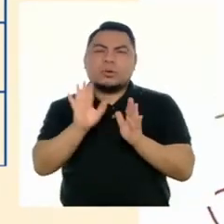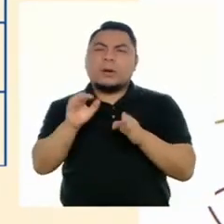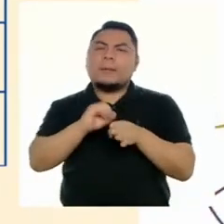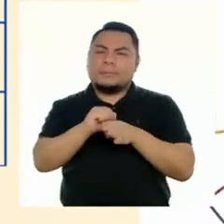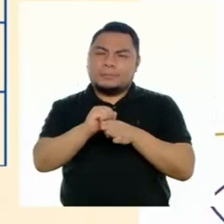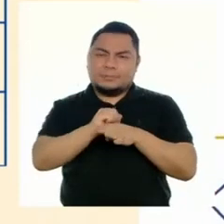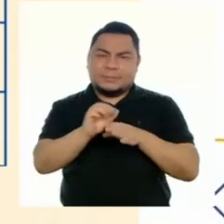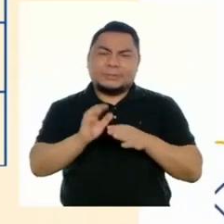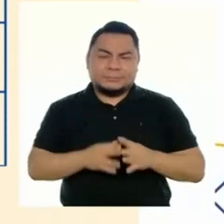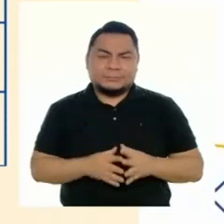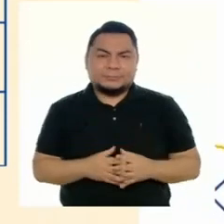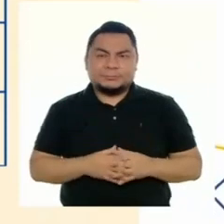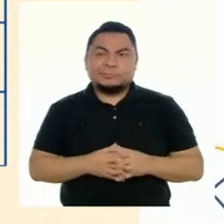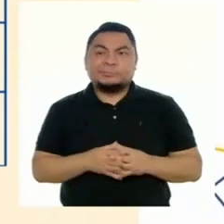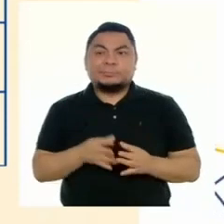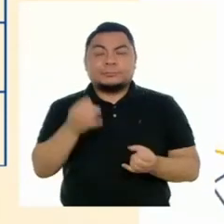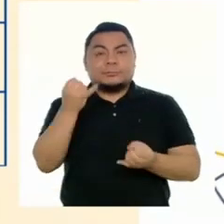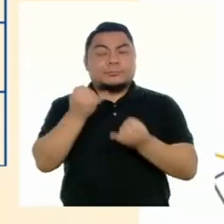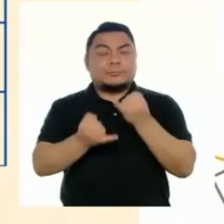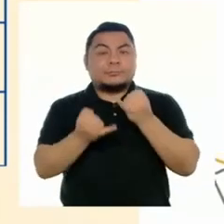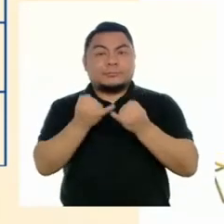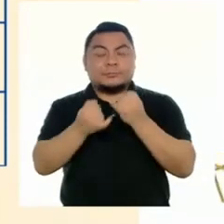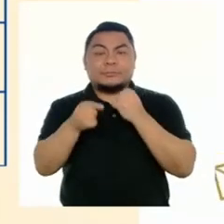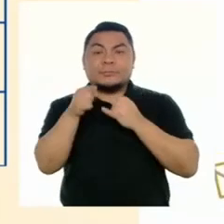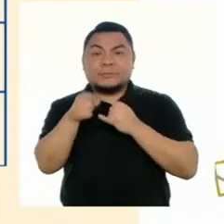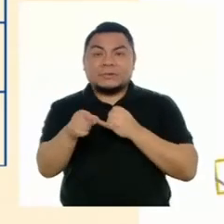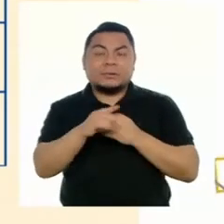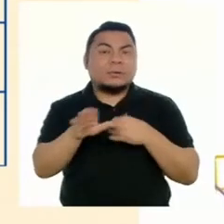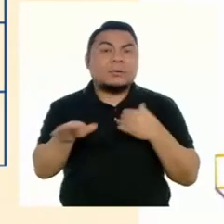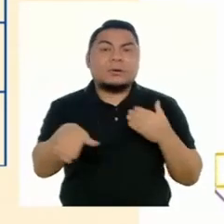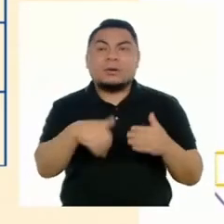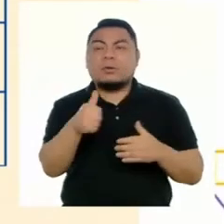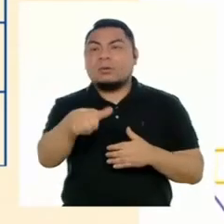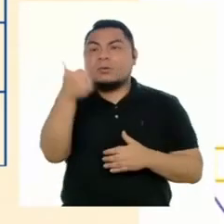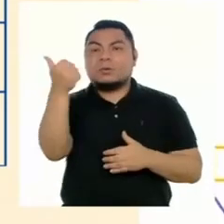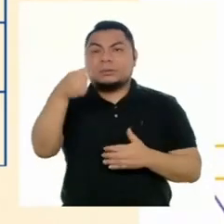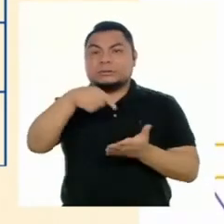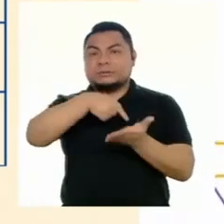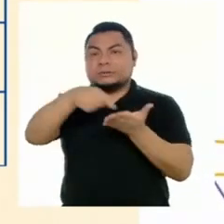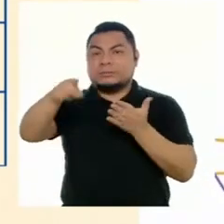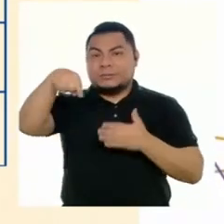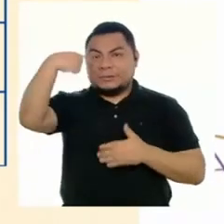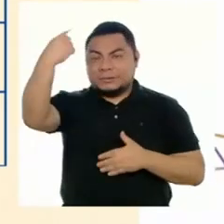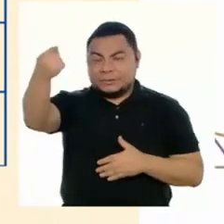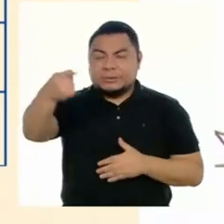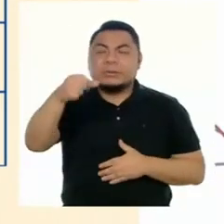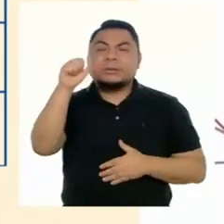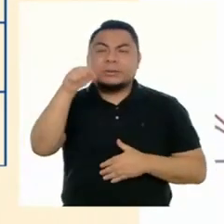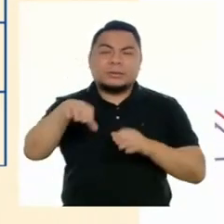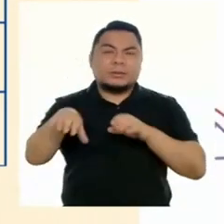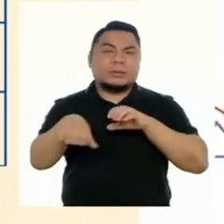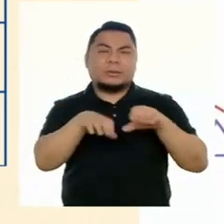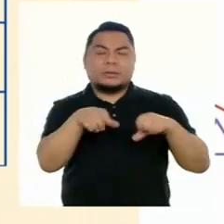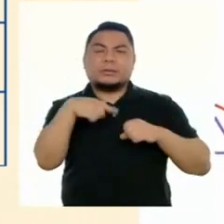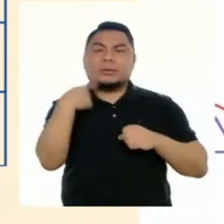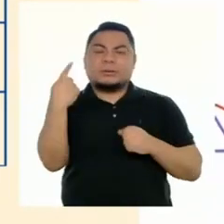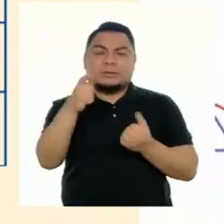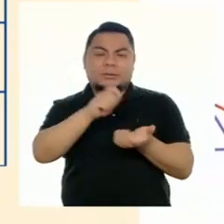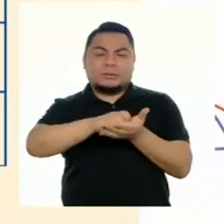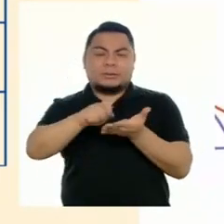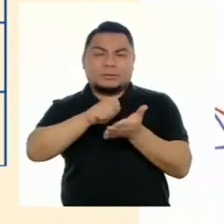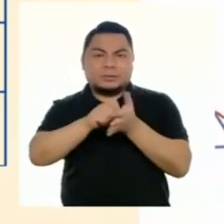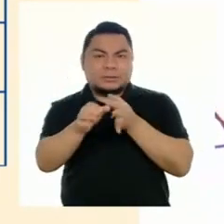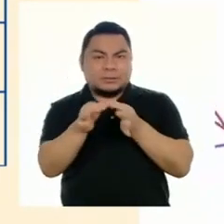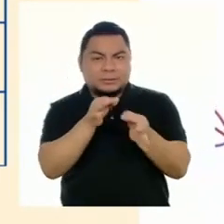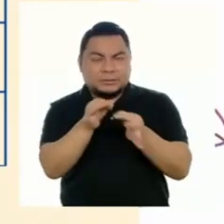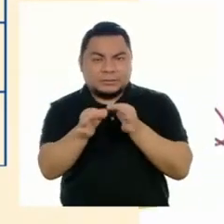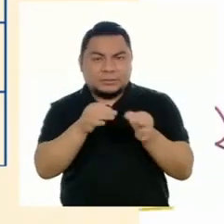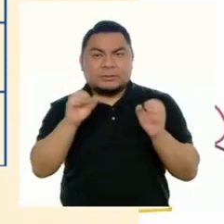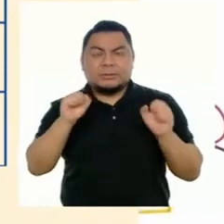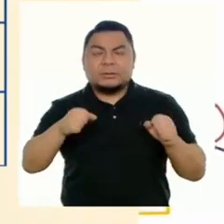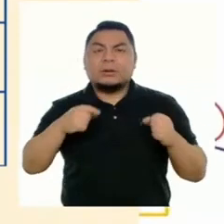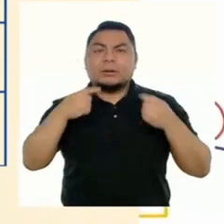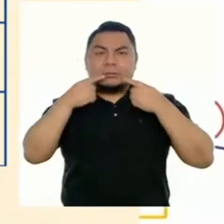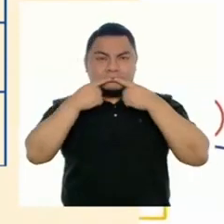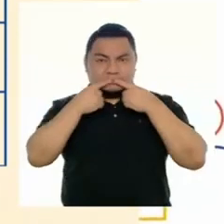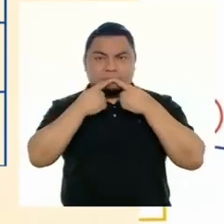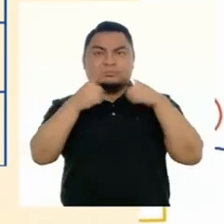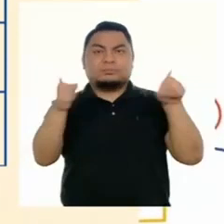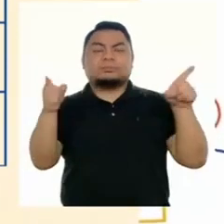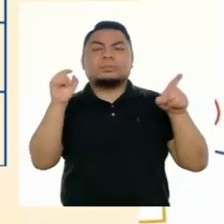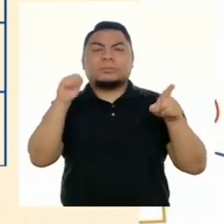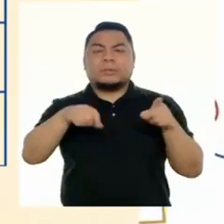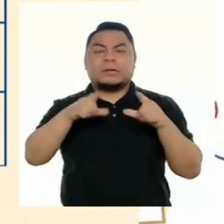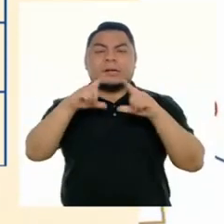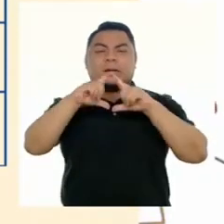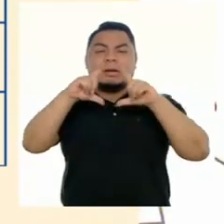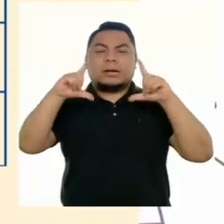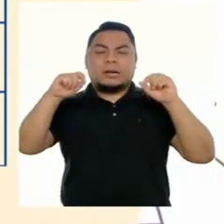de práctica. Por último, la siguiente semana elaboraremos nuestro texto argumentativo y